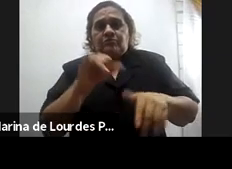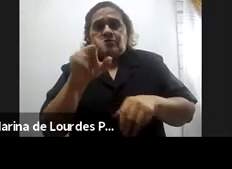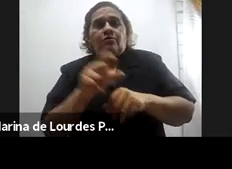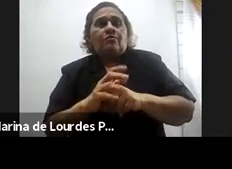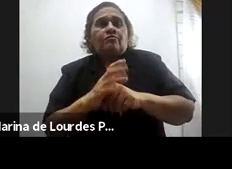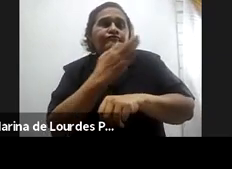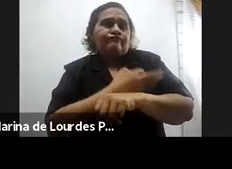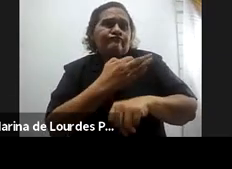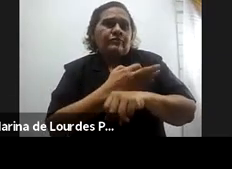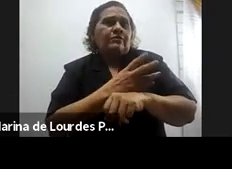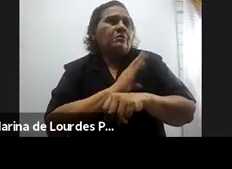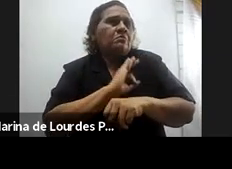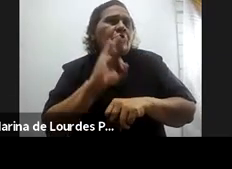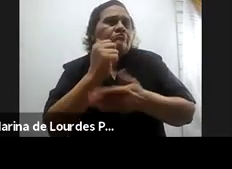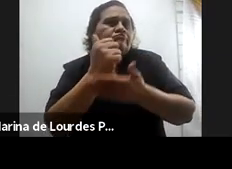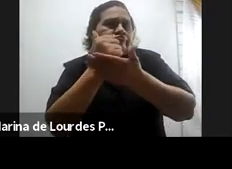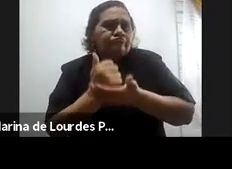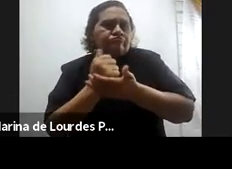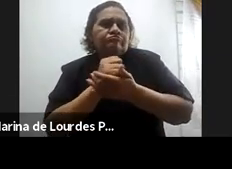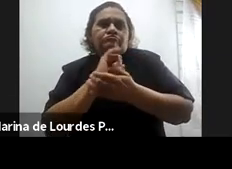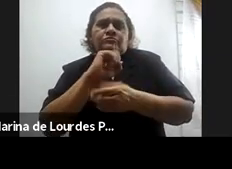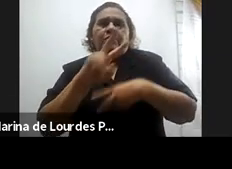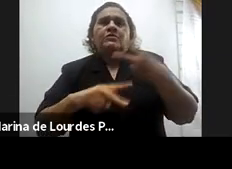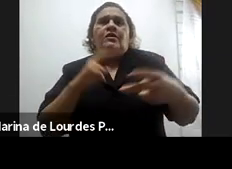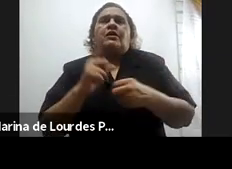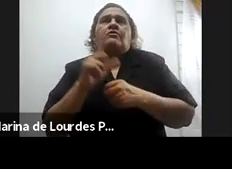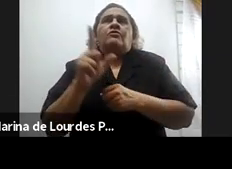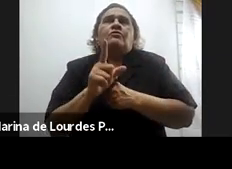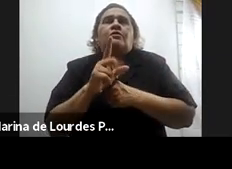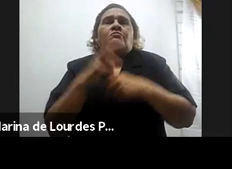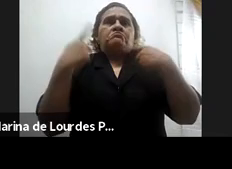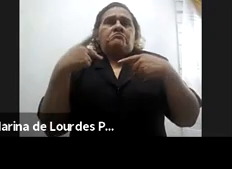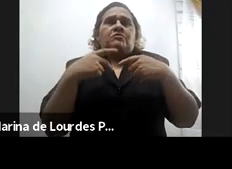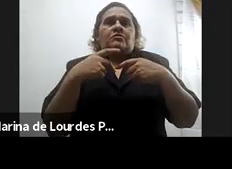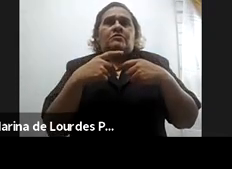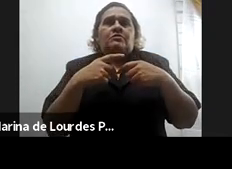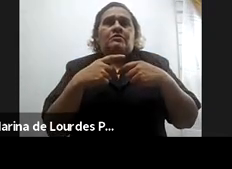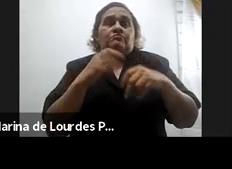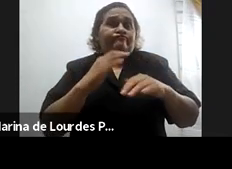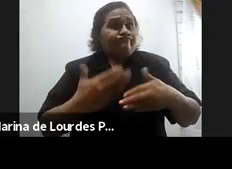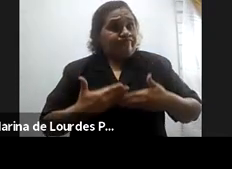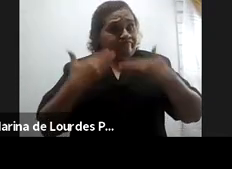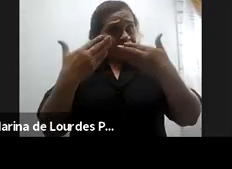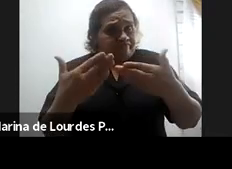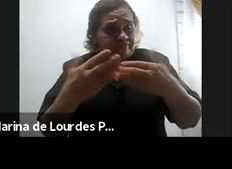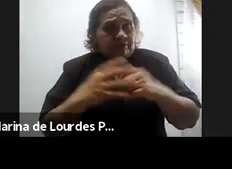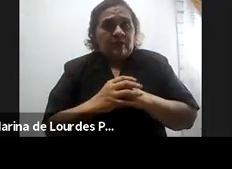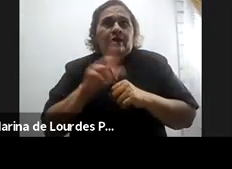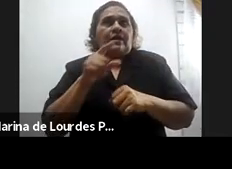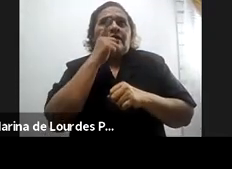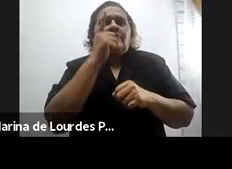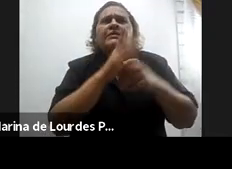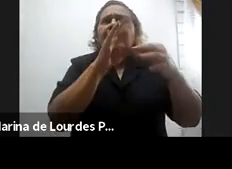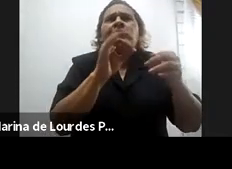puede ayudar. Si vamos a ir con un pedicurista de confianza, pues hay que advertirle de alguna manera el cuidado que yo tengo que tener con